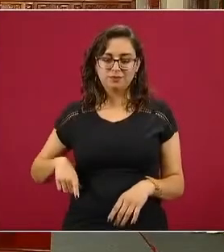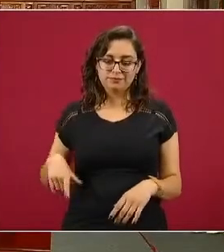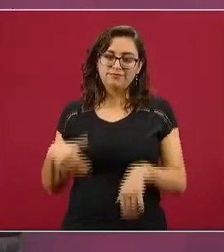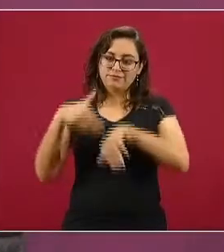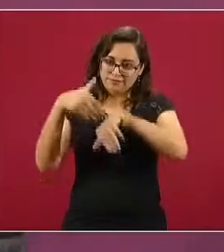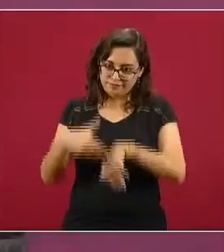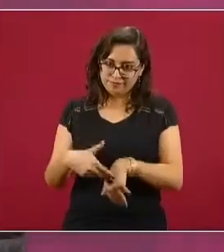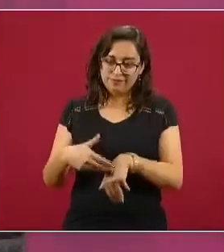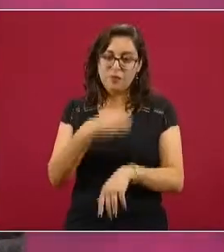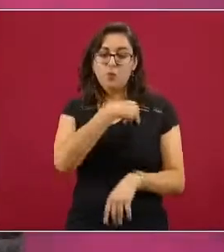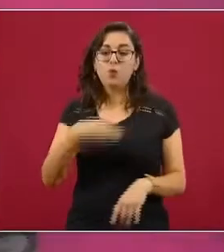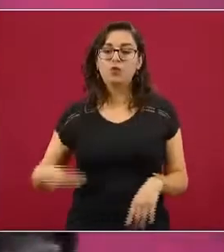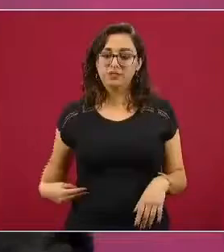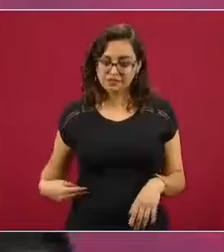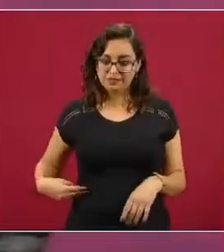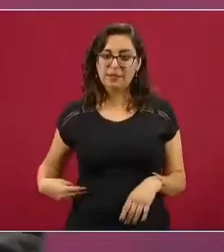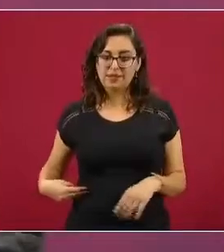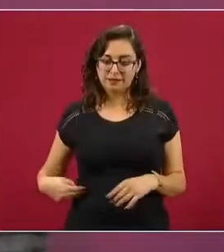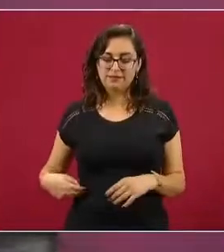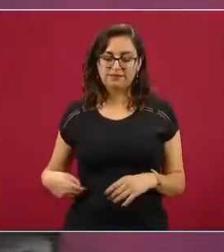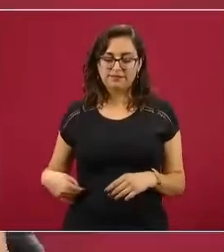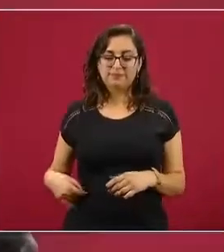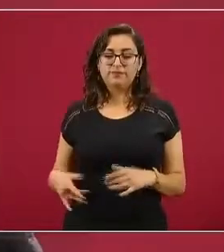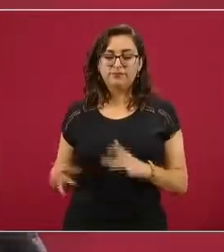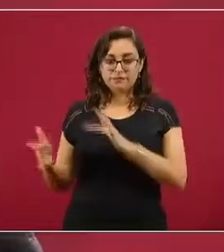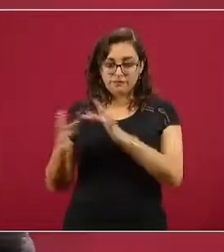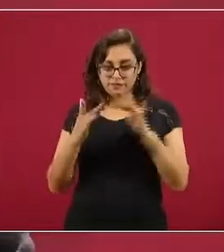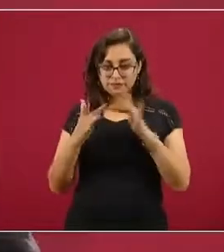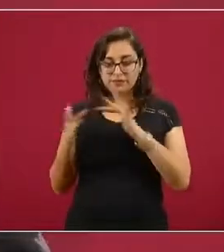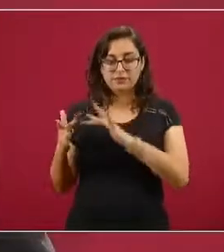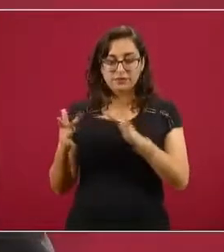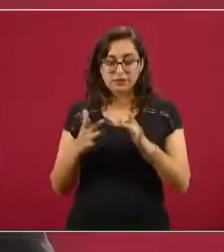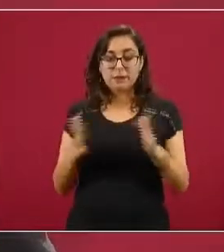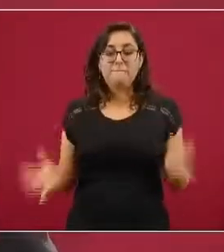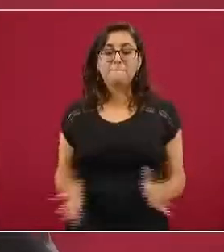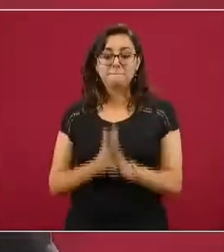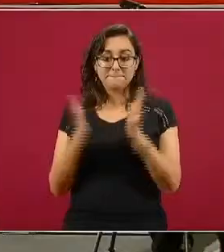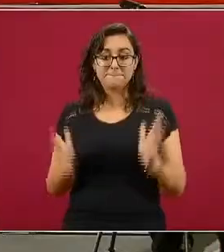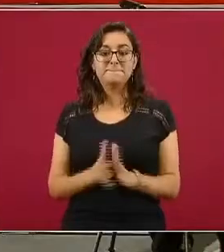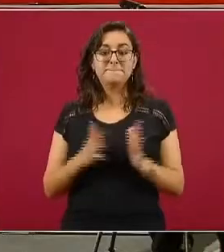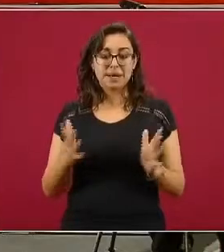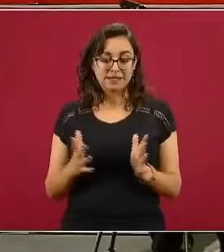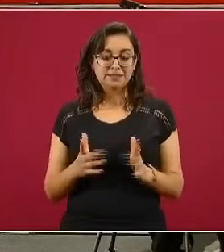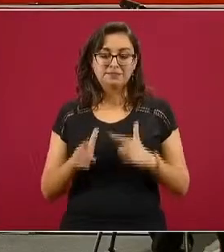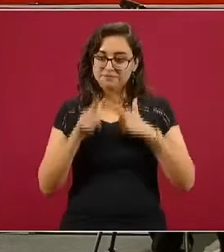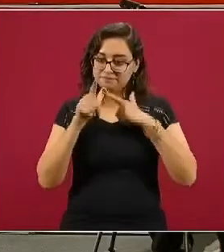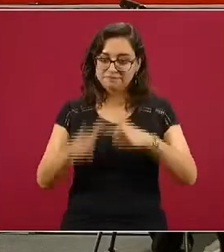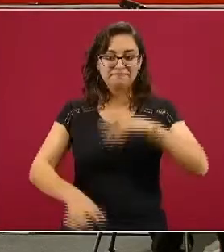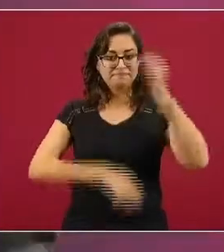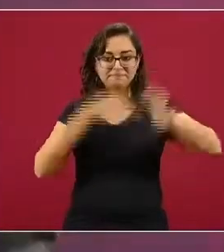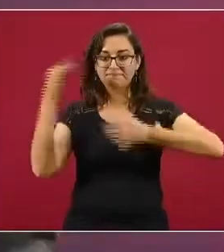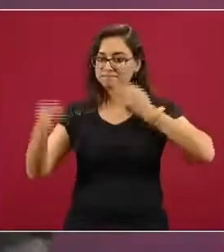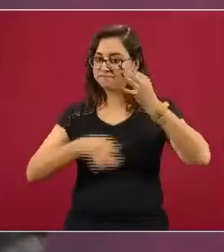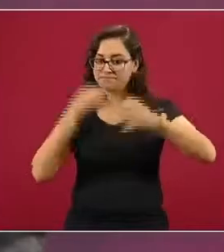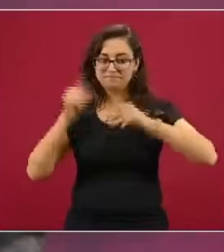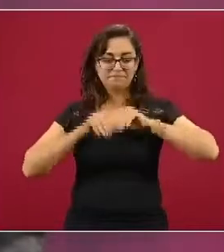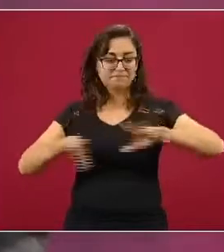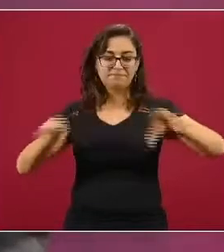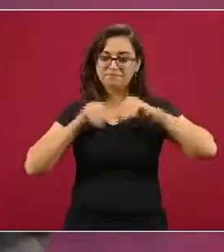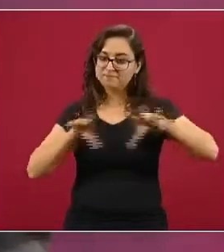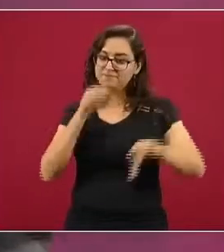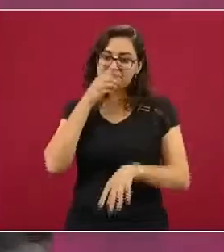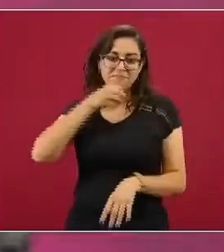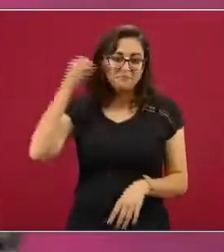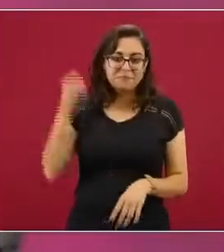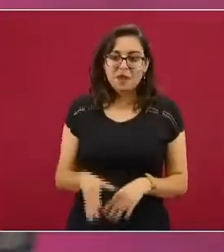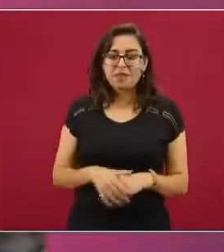las acciones municipales, que tengan esta participación voluntaria de promotores de salud. Es